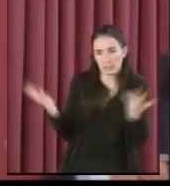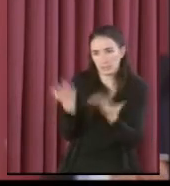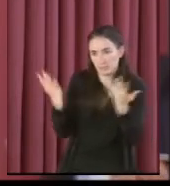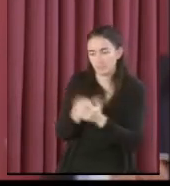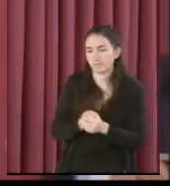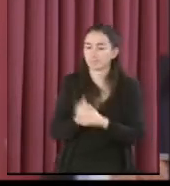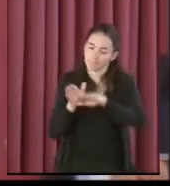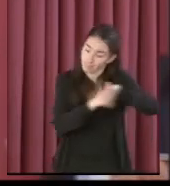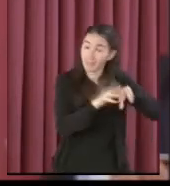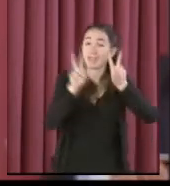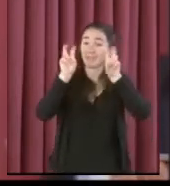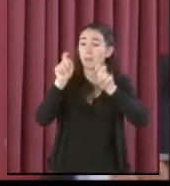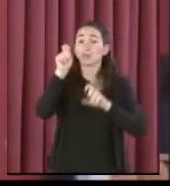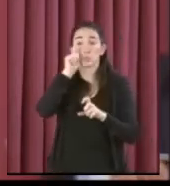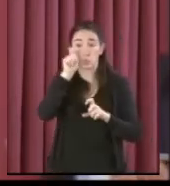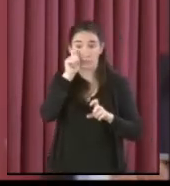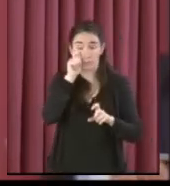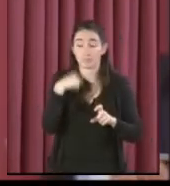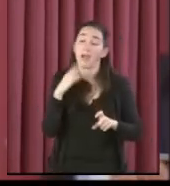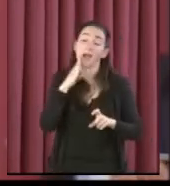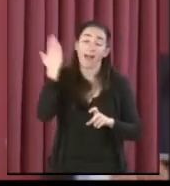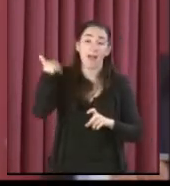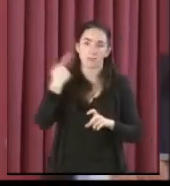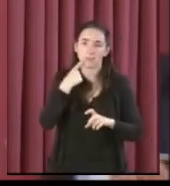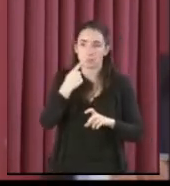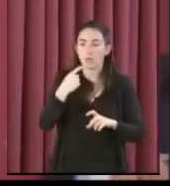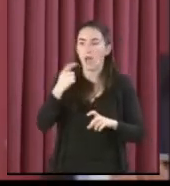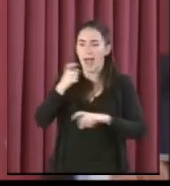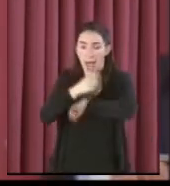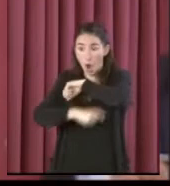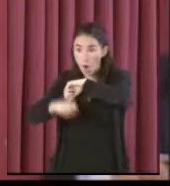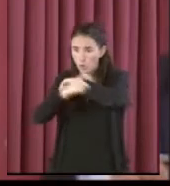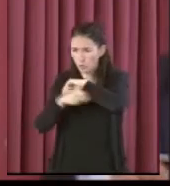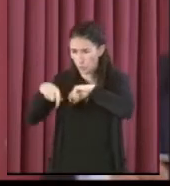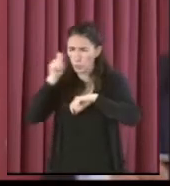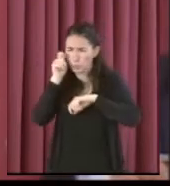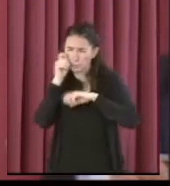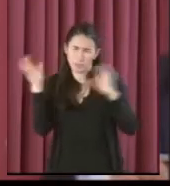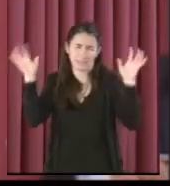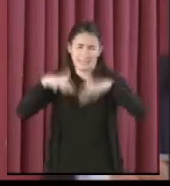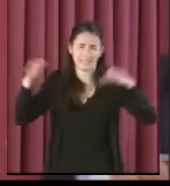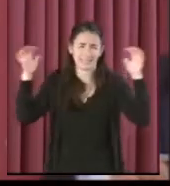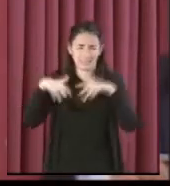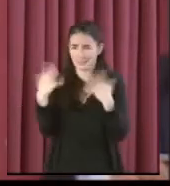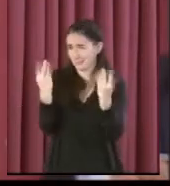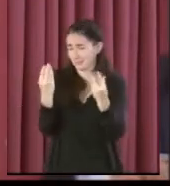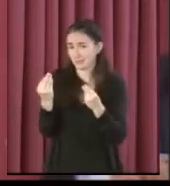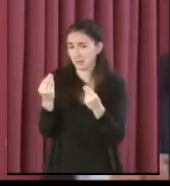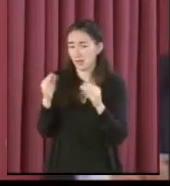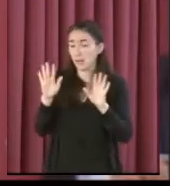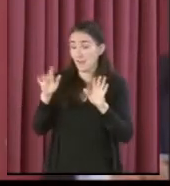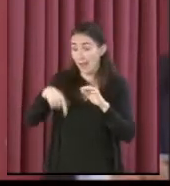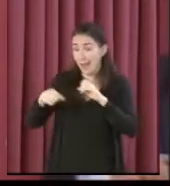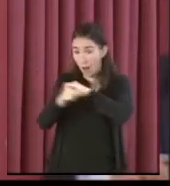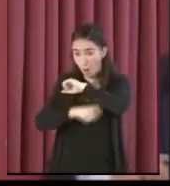les he comentado que este agosto nos han visitado más personas que nunca. Y no solo eso, es el agosto en que